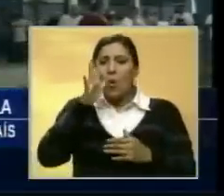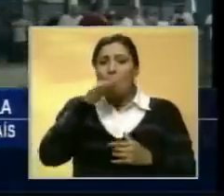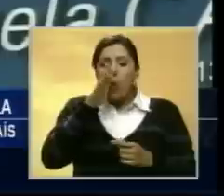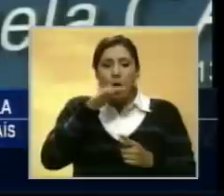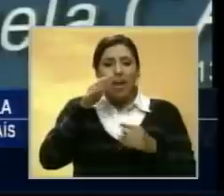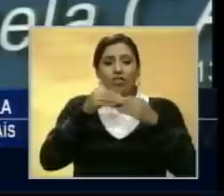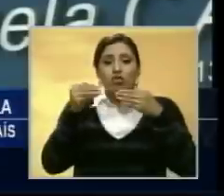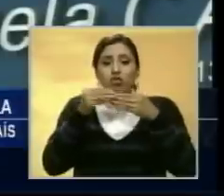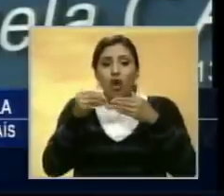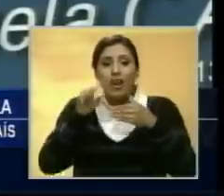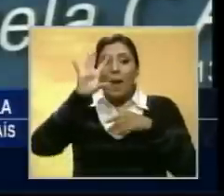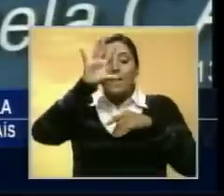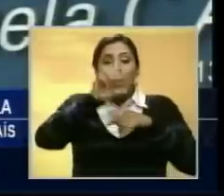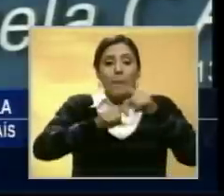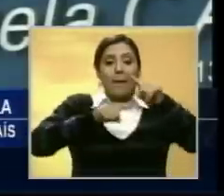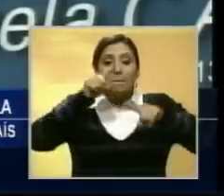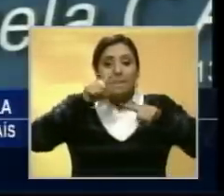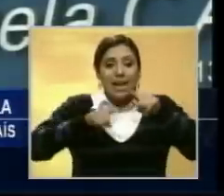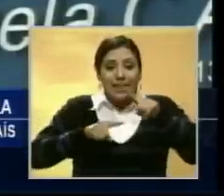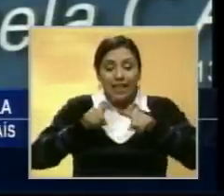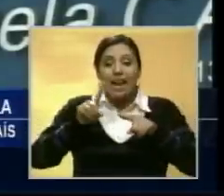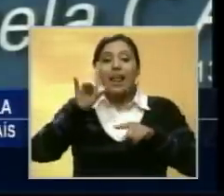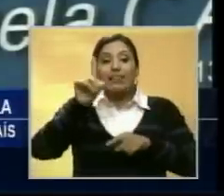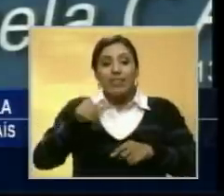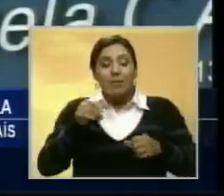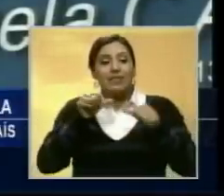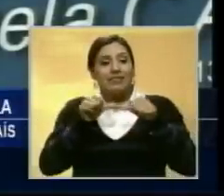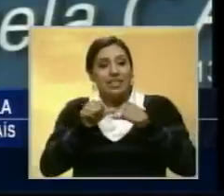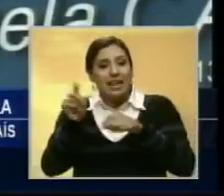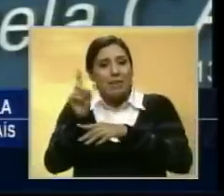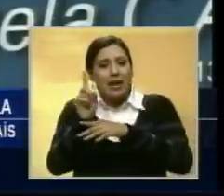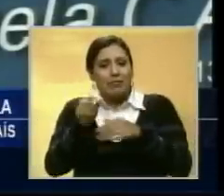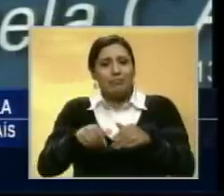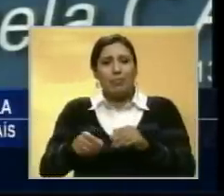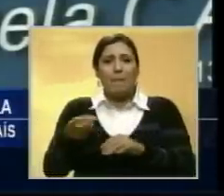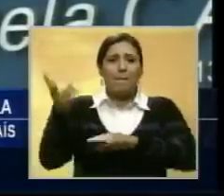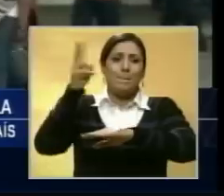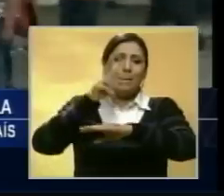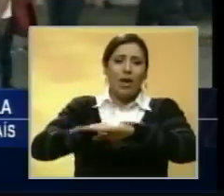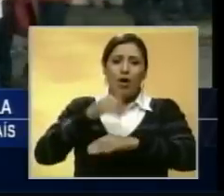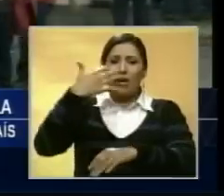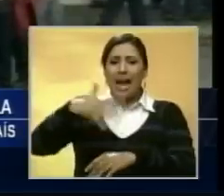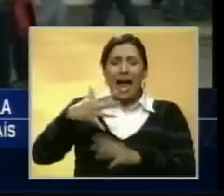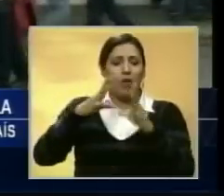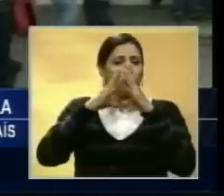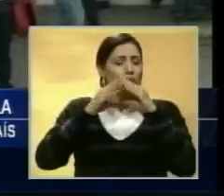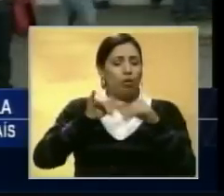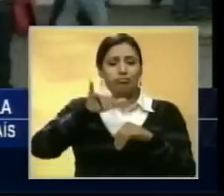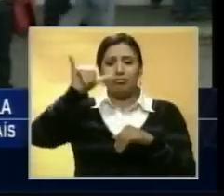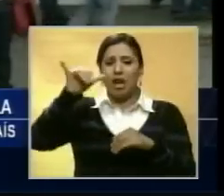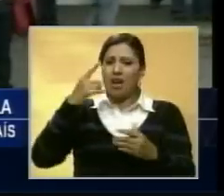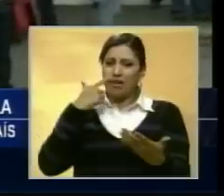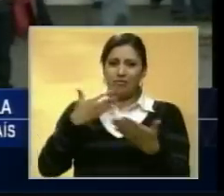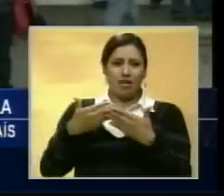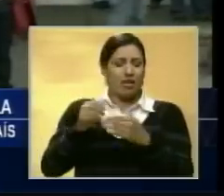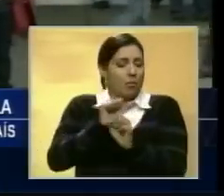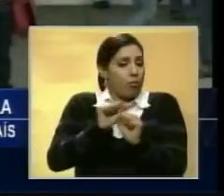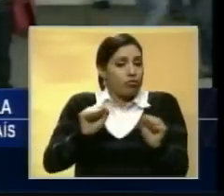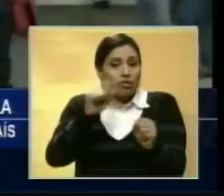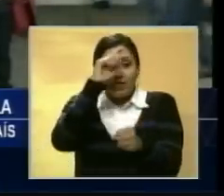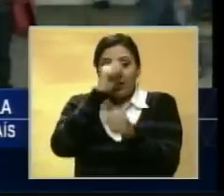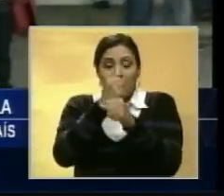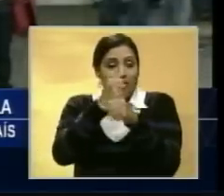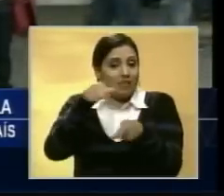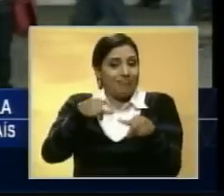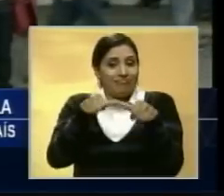de divisas para la compra de materia prima y por el continuo y acelerado incremento de la inflación, factores que señalaron hacen imposible